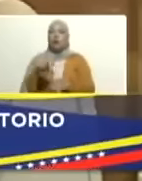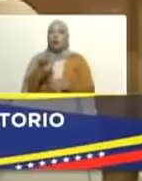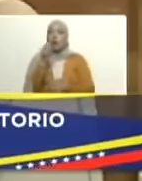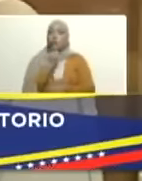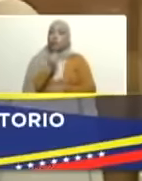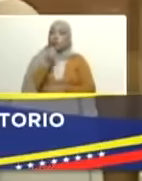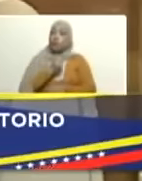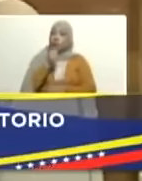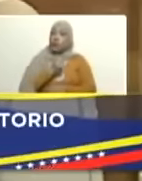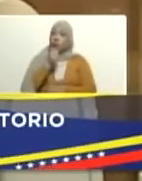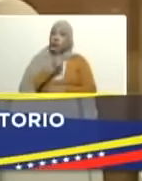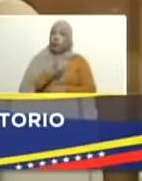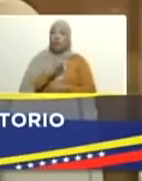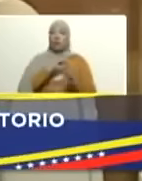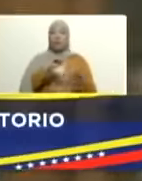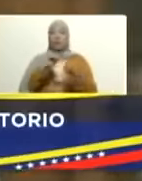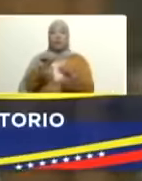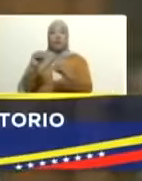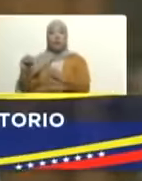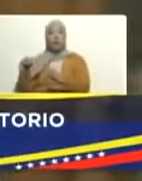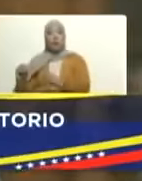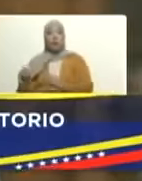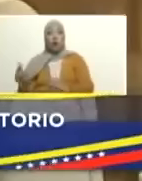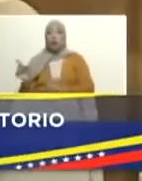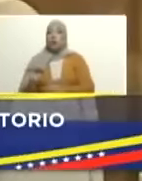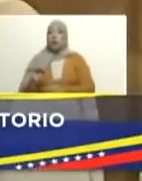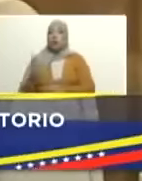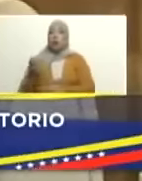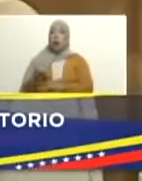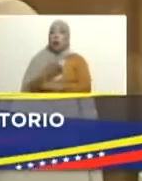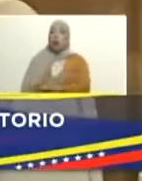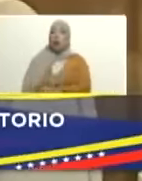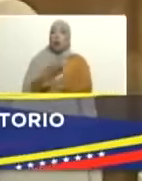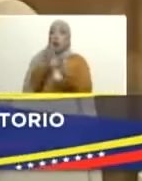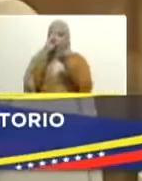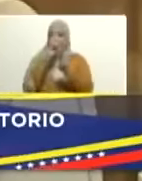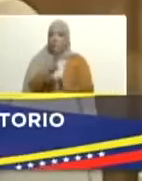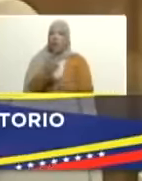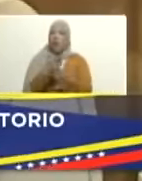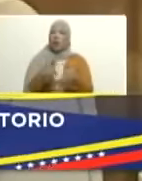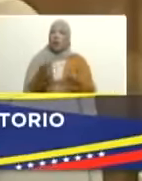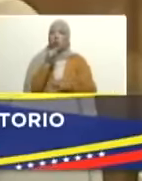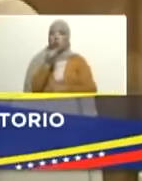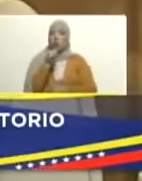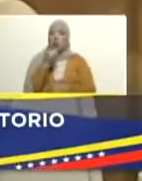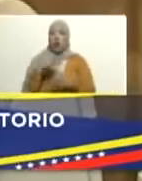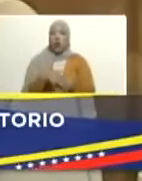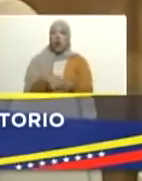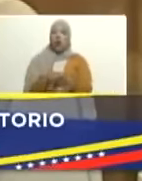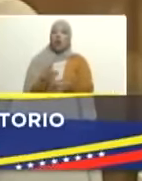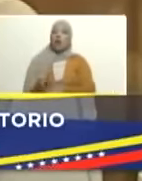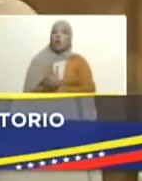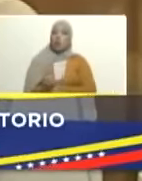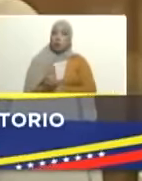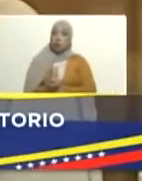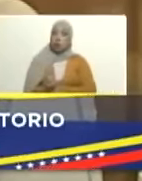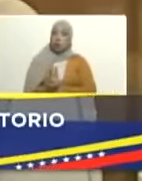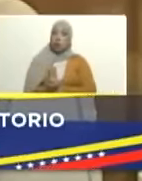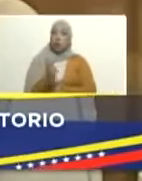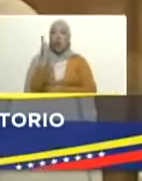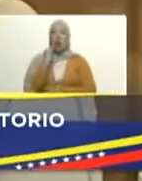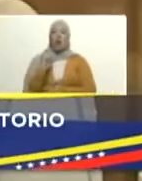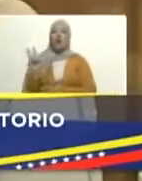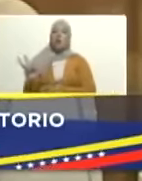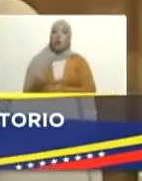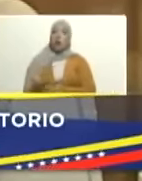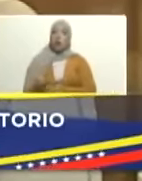tolerancia, se hace un llamado a que se preserve y se respete la soberanía y la integridad territorial de la República Bolivariana